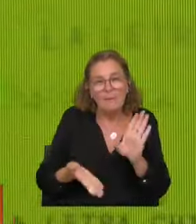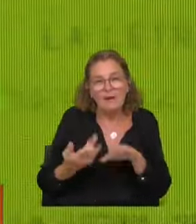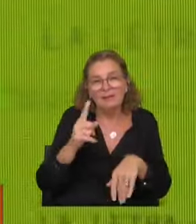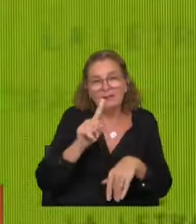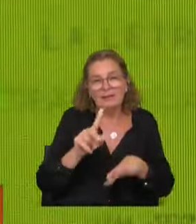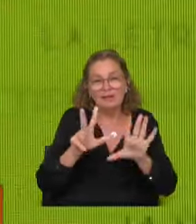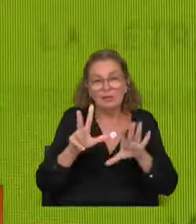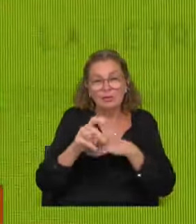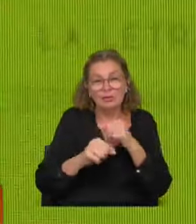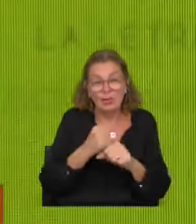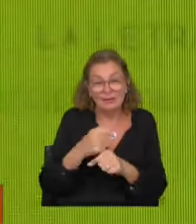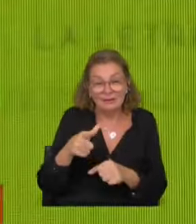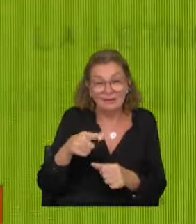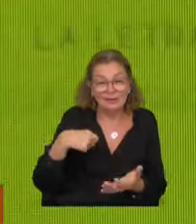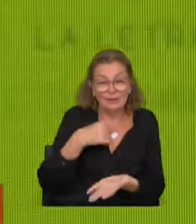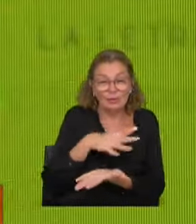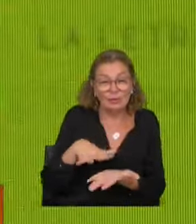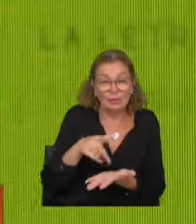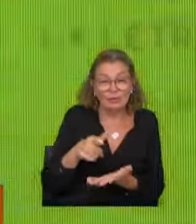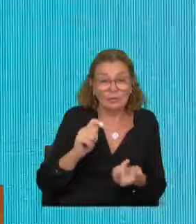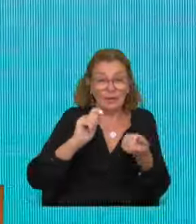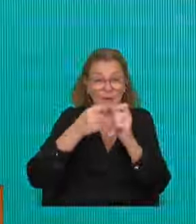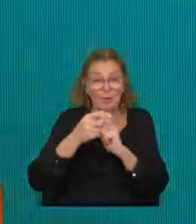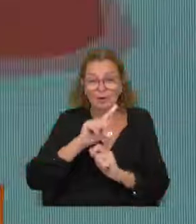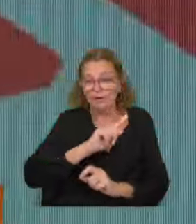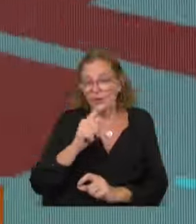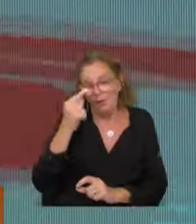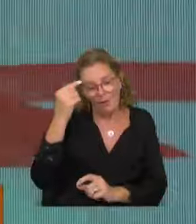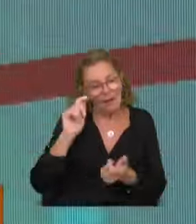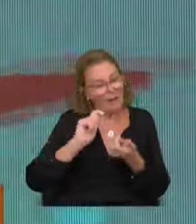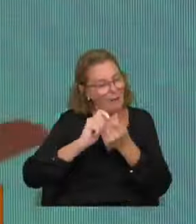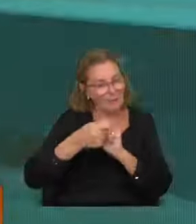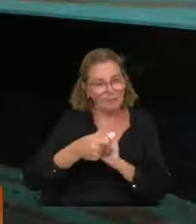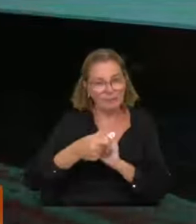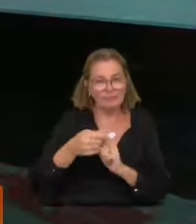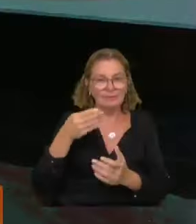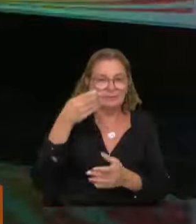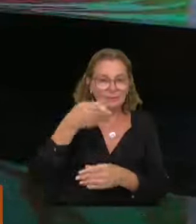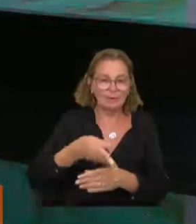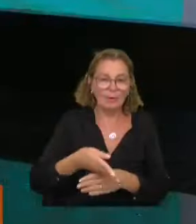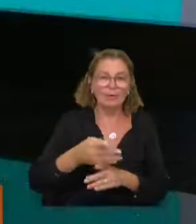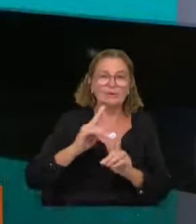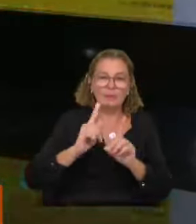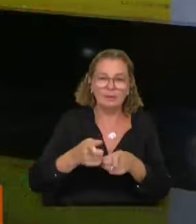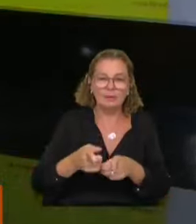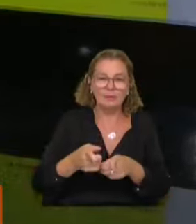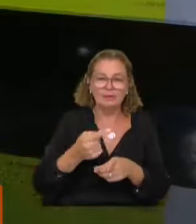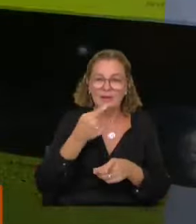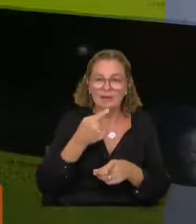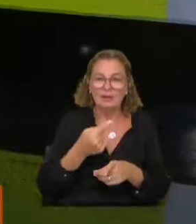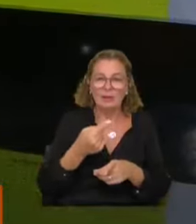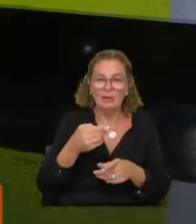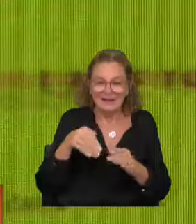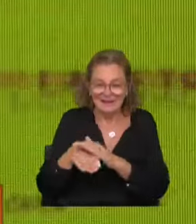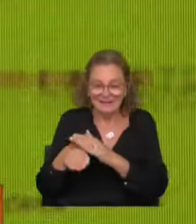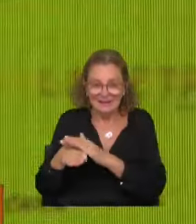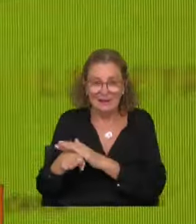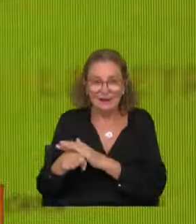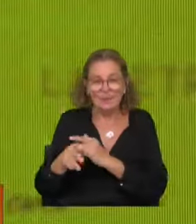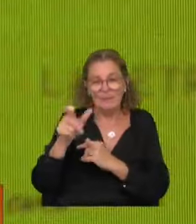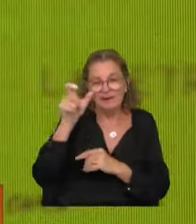atender estas situaciones esa realidad tiene que cambiar y no cambió se instaló inclusive se afirmó porque el ingreso